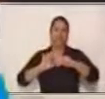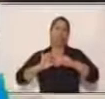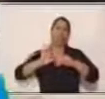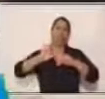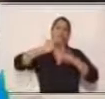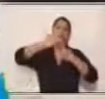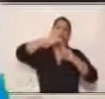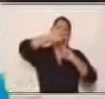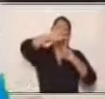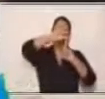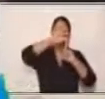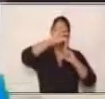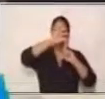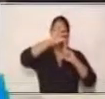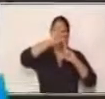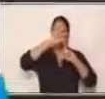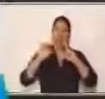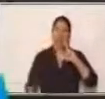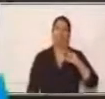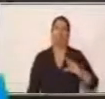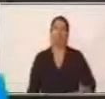Realizamos la abertura